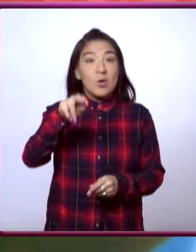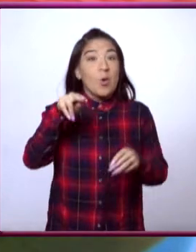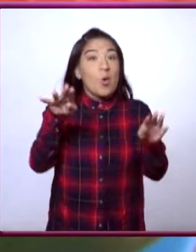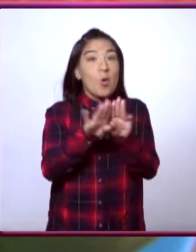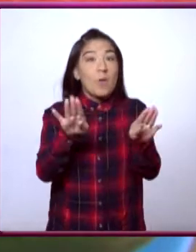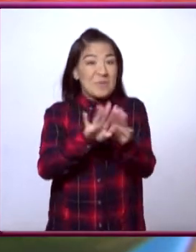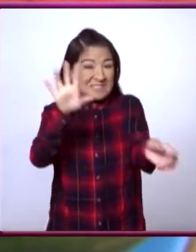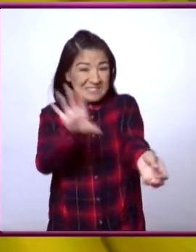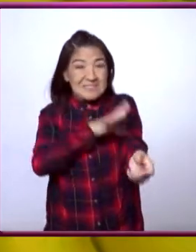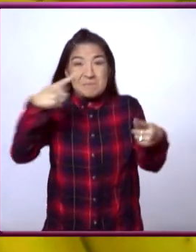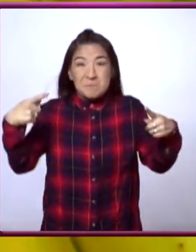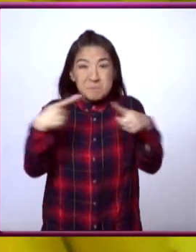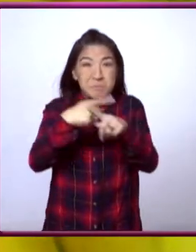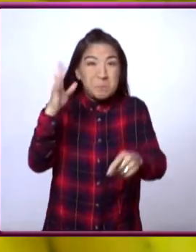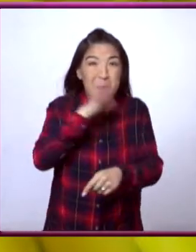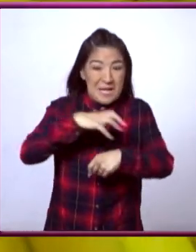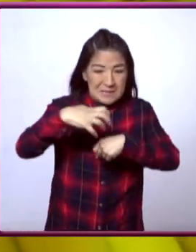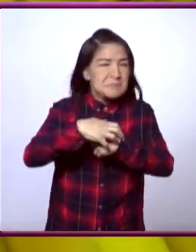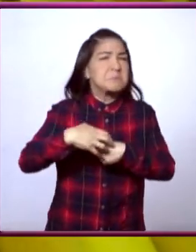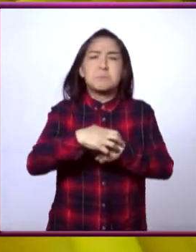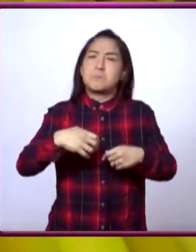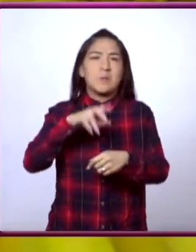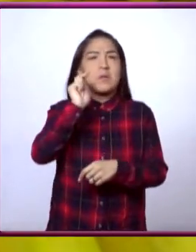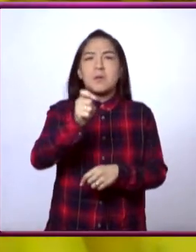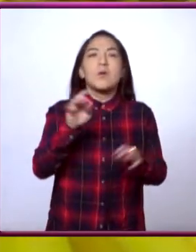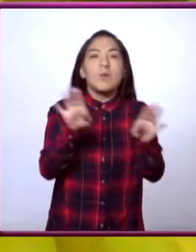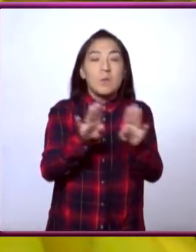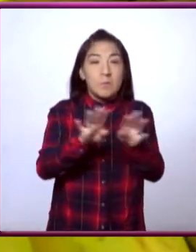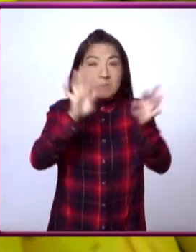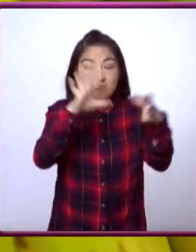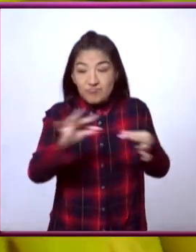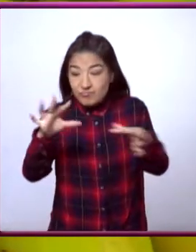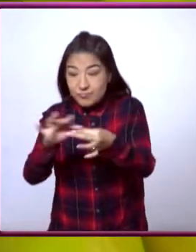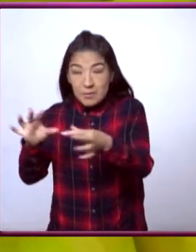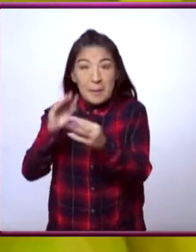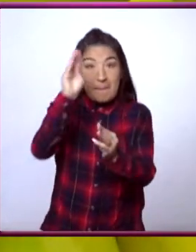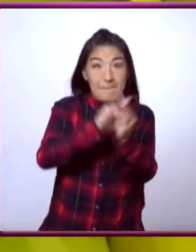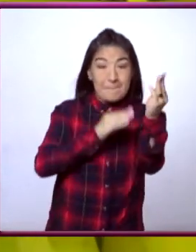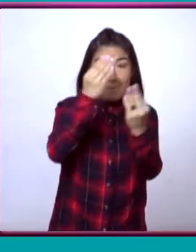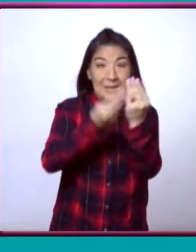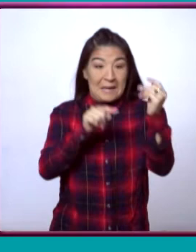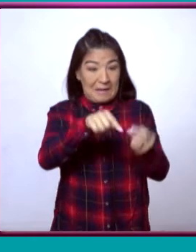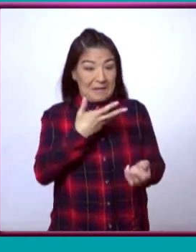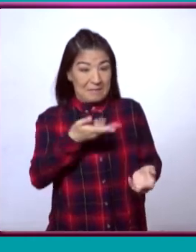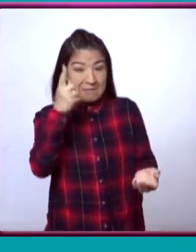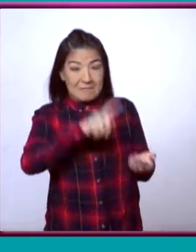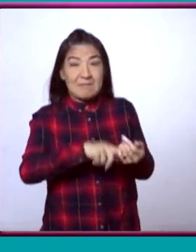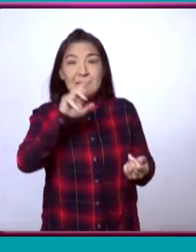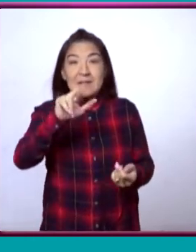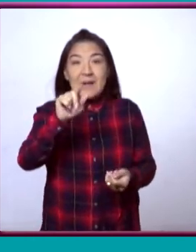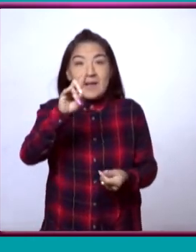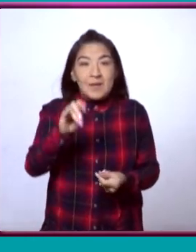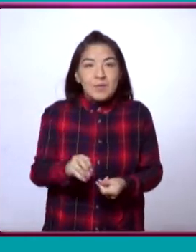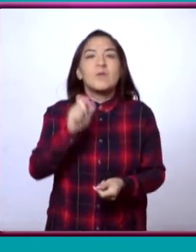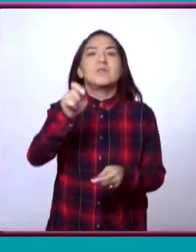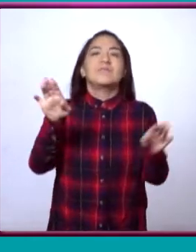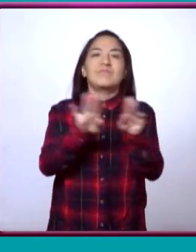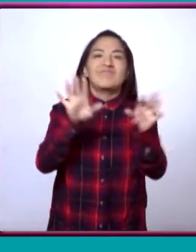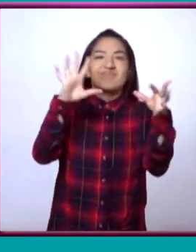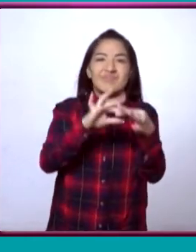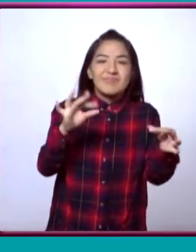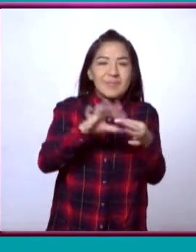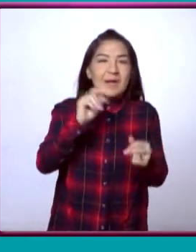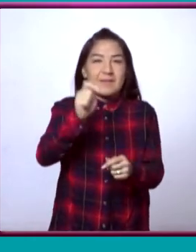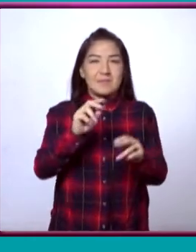letal o tóxica. A partir de que se popularizó la información de que el plátano radia, se empezó a utilizar una unidad